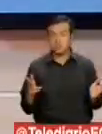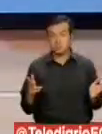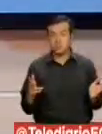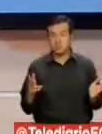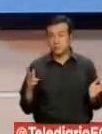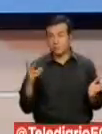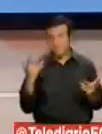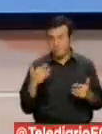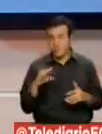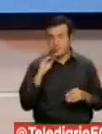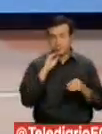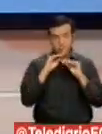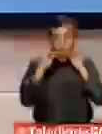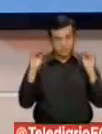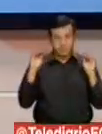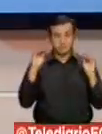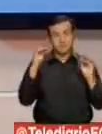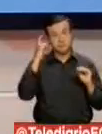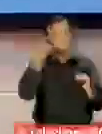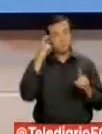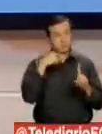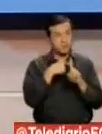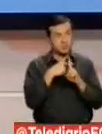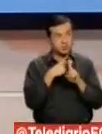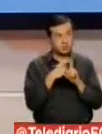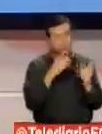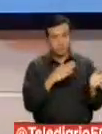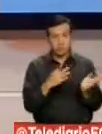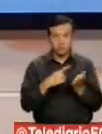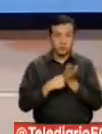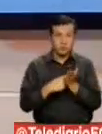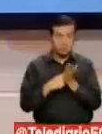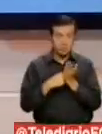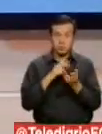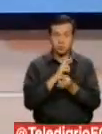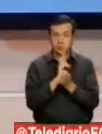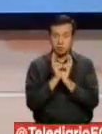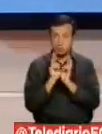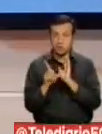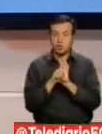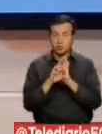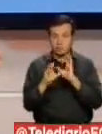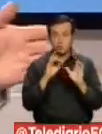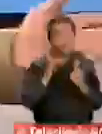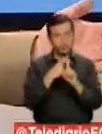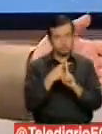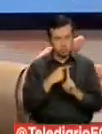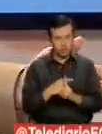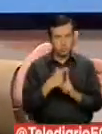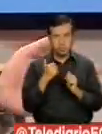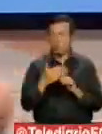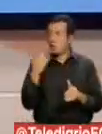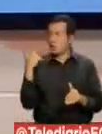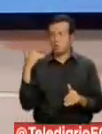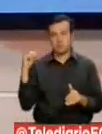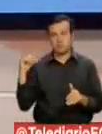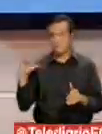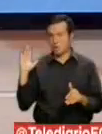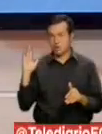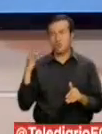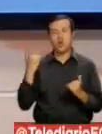en conclusión le digo que es positivo lo que vamos a tener en las reformas a la ley de comunicación a lo que teníamos